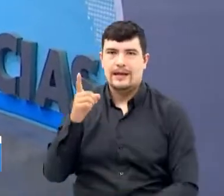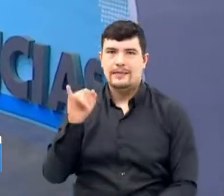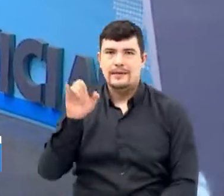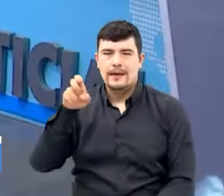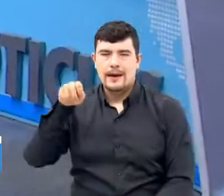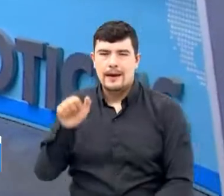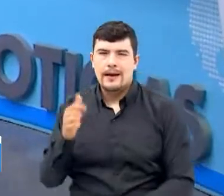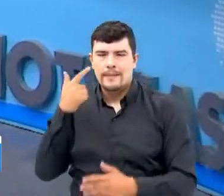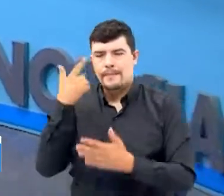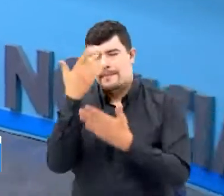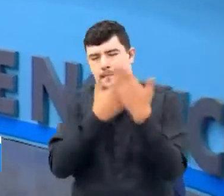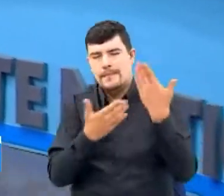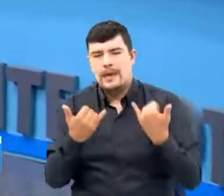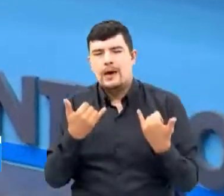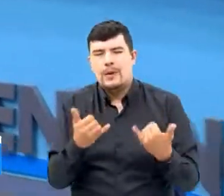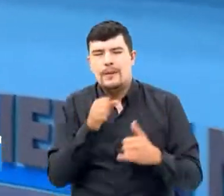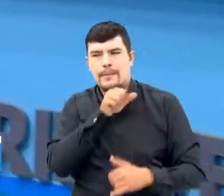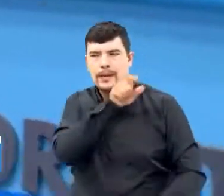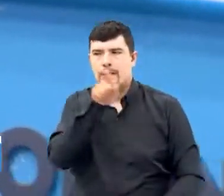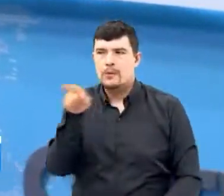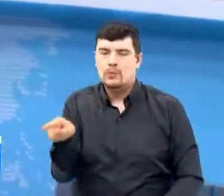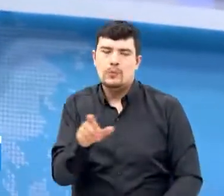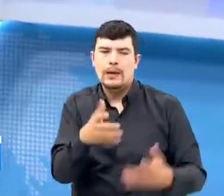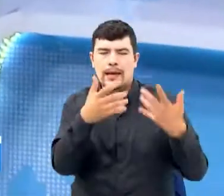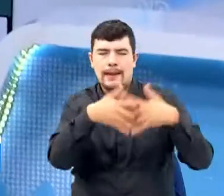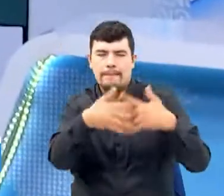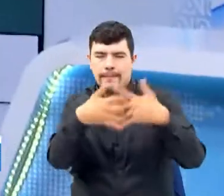a esta hora los gremios?